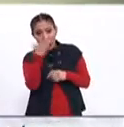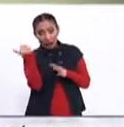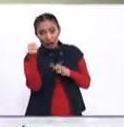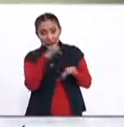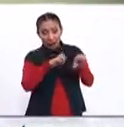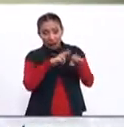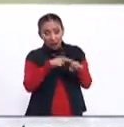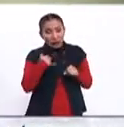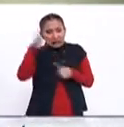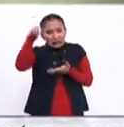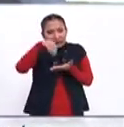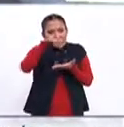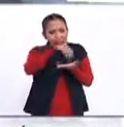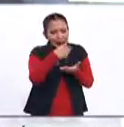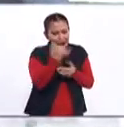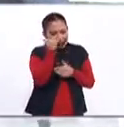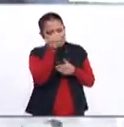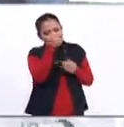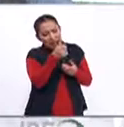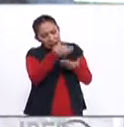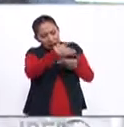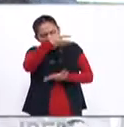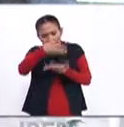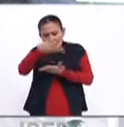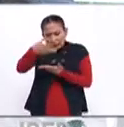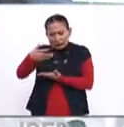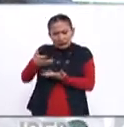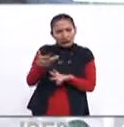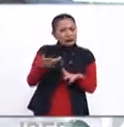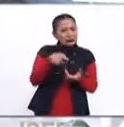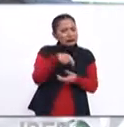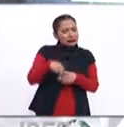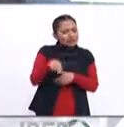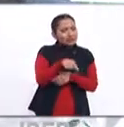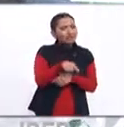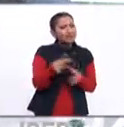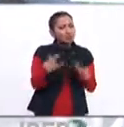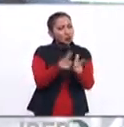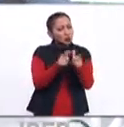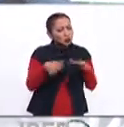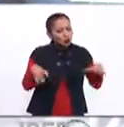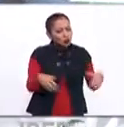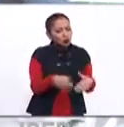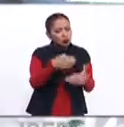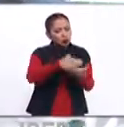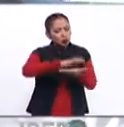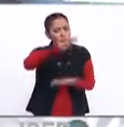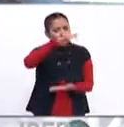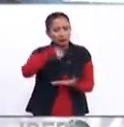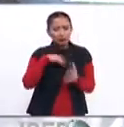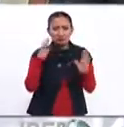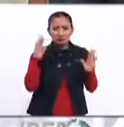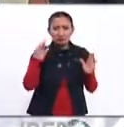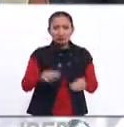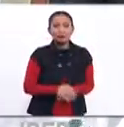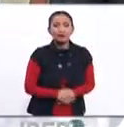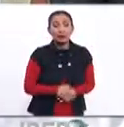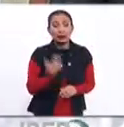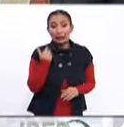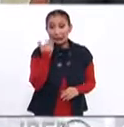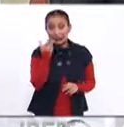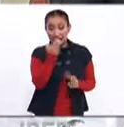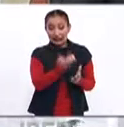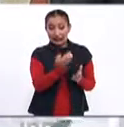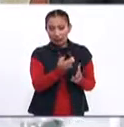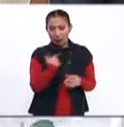embajador. Llegar a tener esa idea, esa compilación, esa acervo completo es una cosa fantástica. La